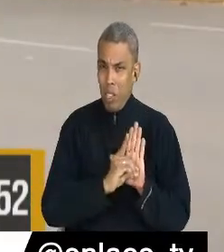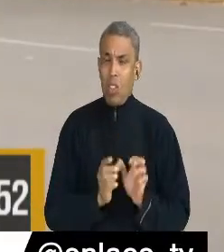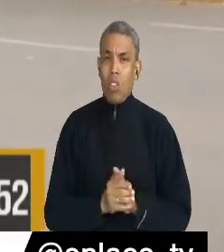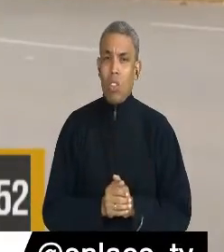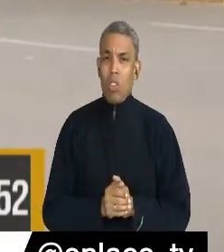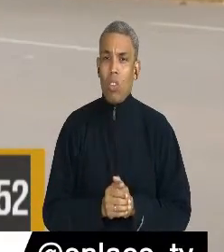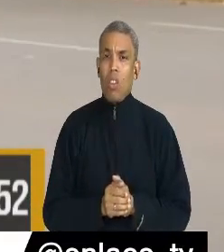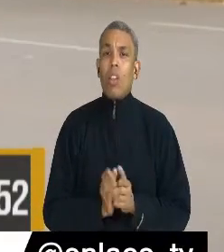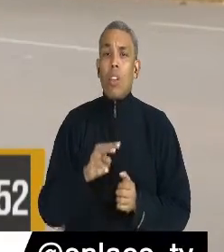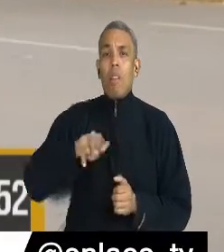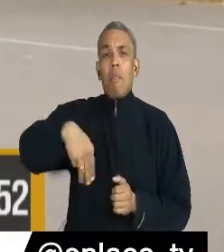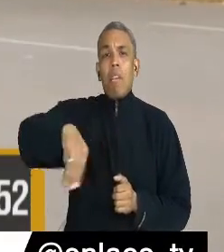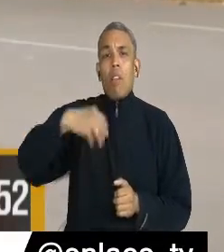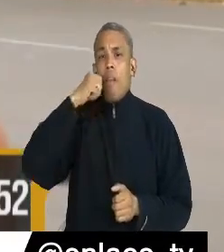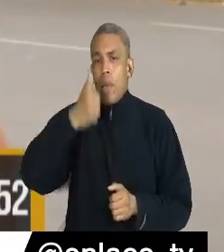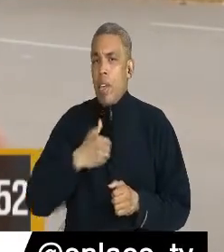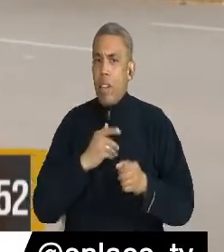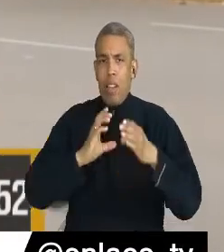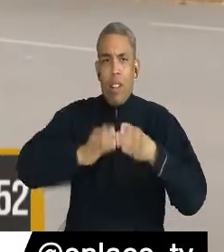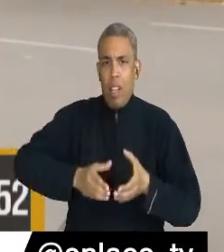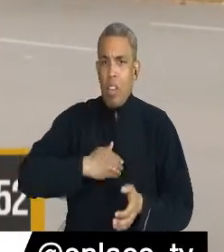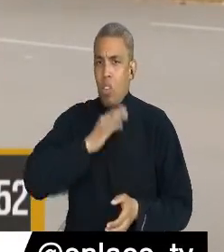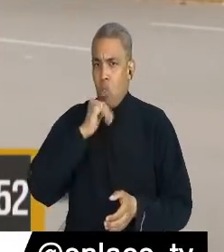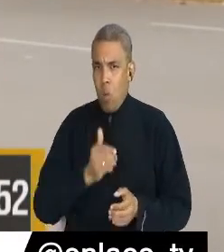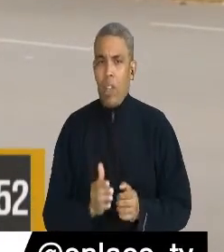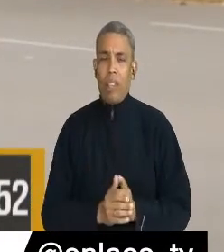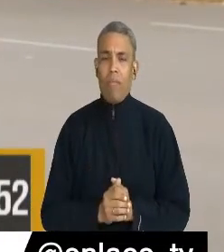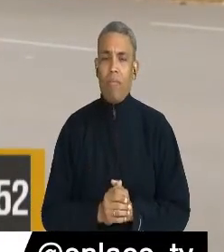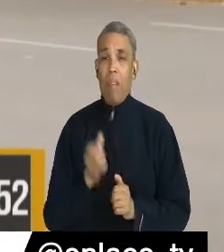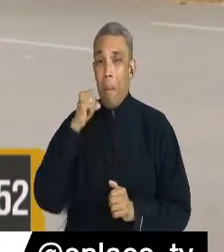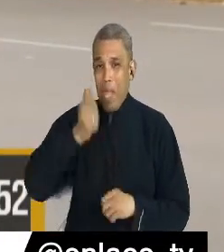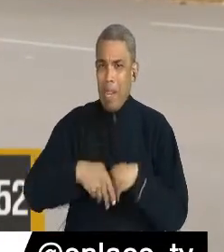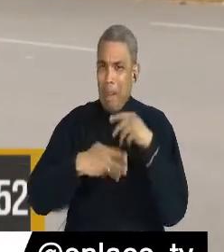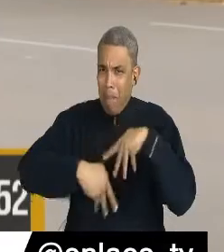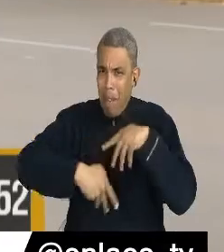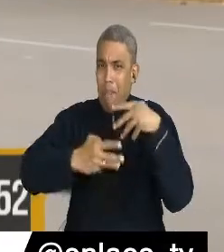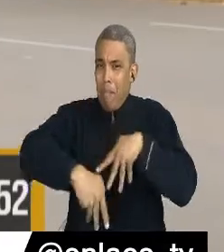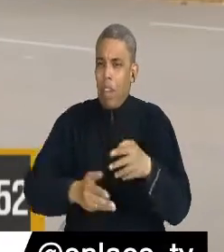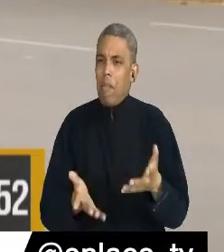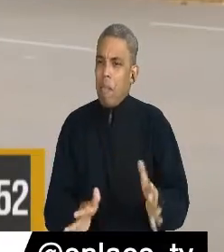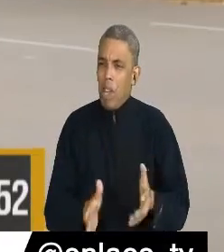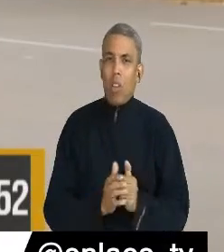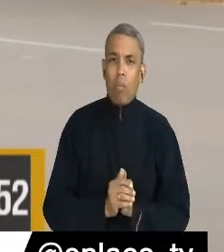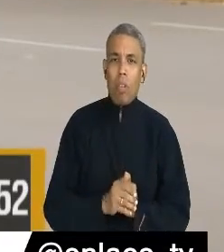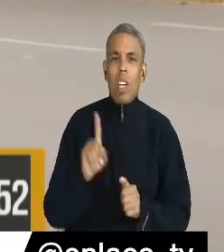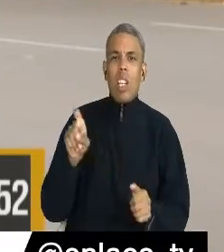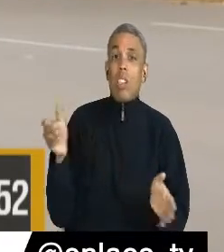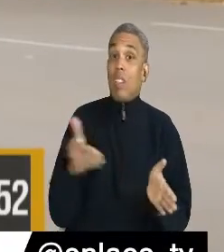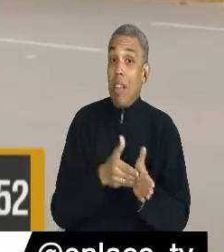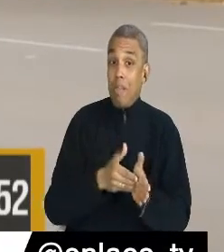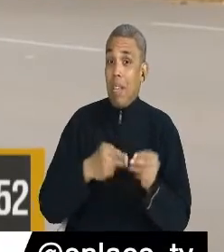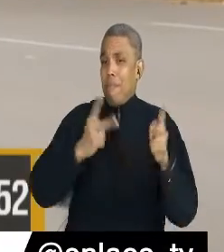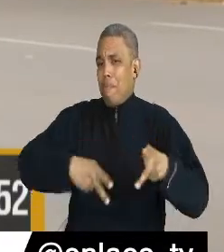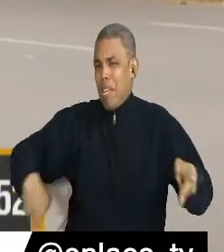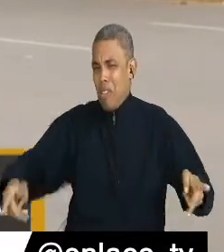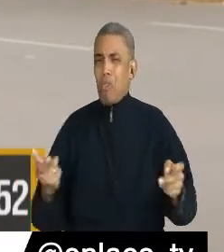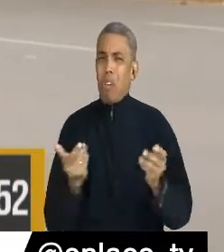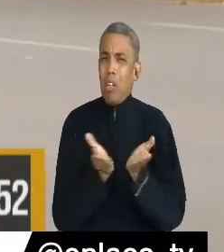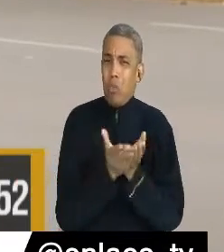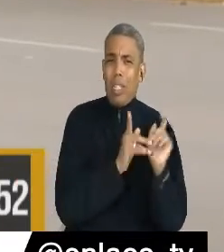este miércoles 26 de abril en el desfile se espera la participación de más de 6.000 estudiantes de todas las instituciones